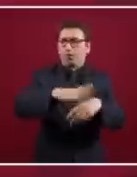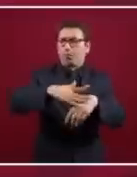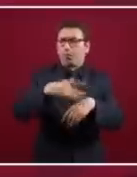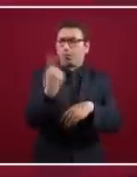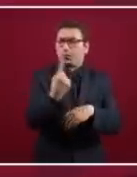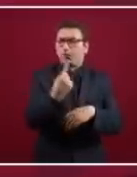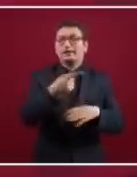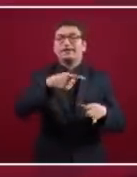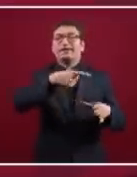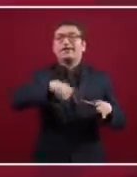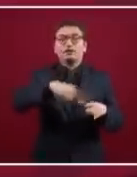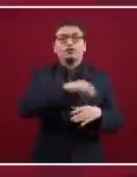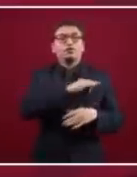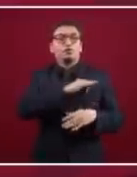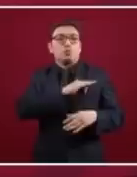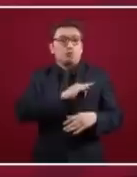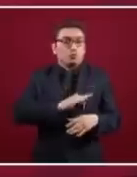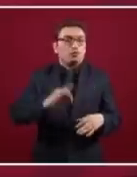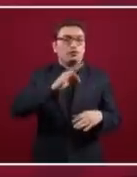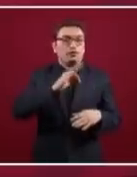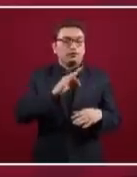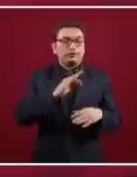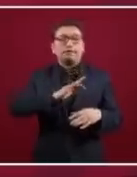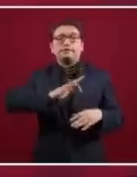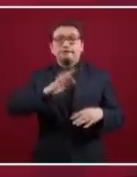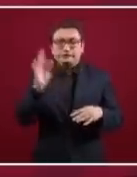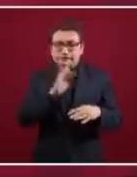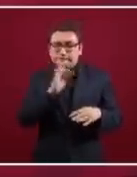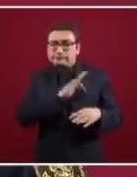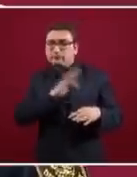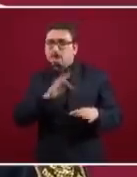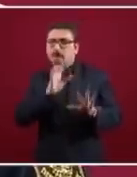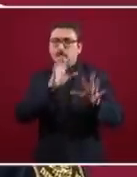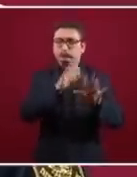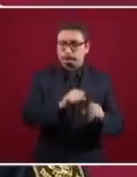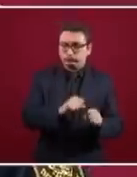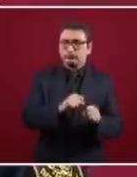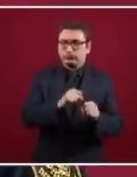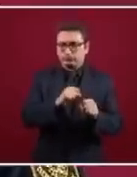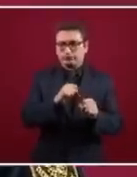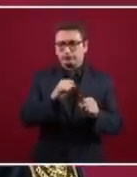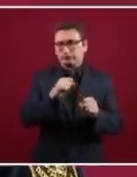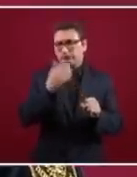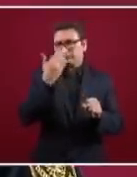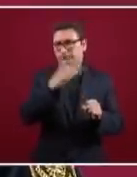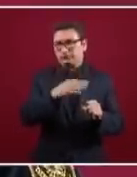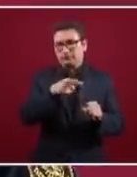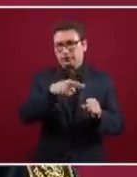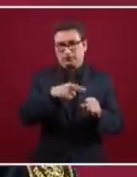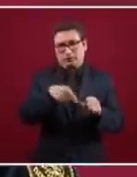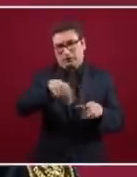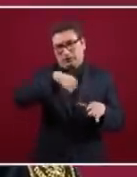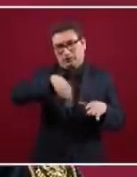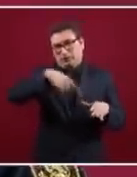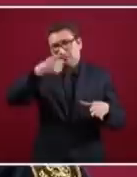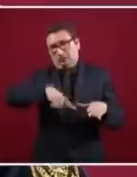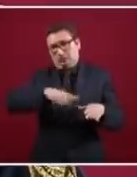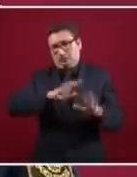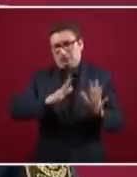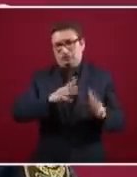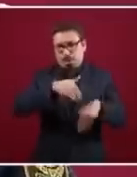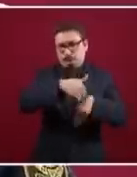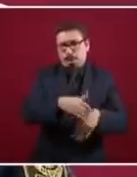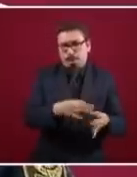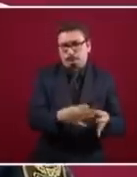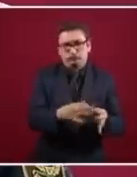pueden ellos estiman poder llevar a buen fin la operación que tenían